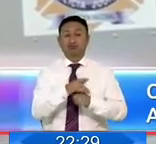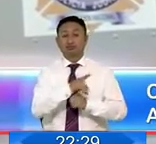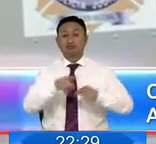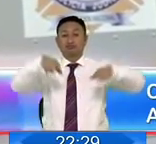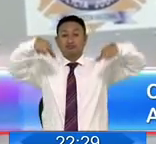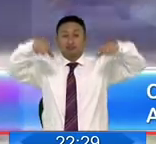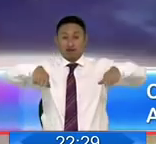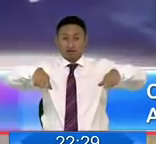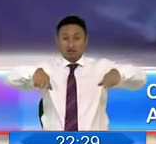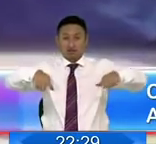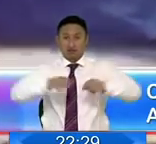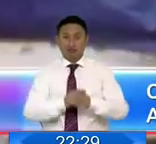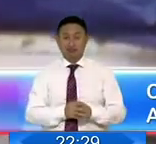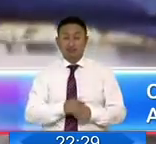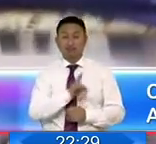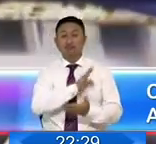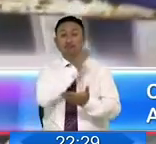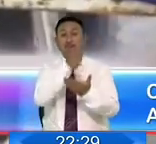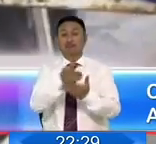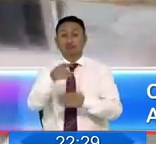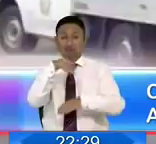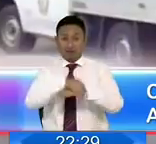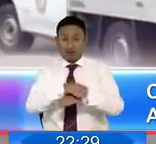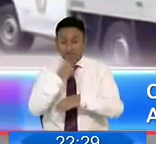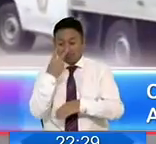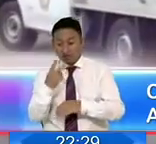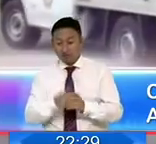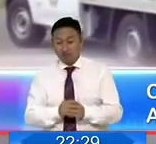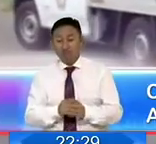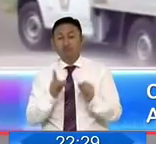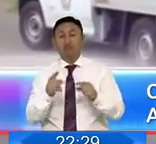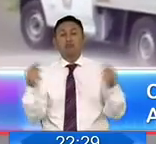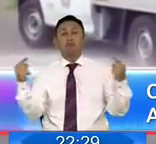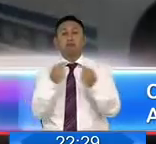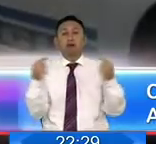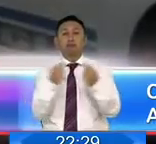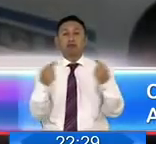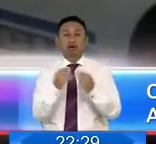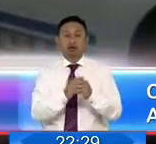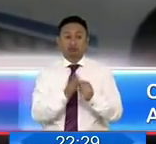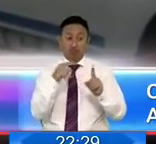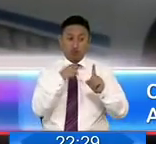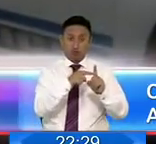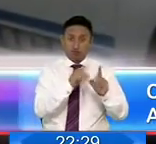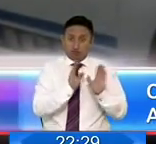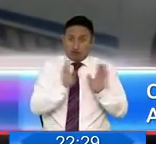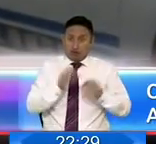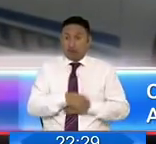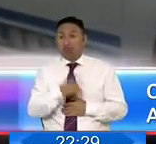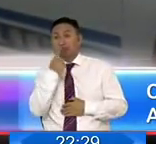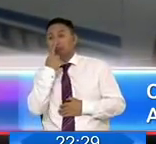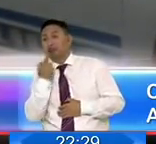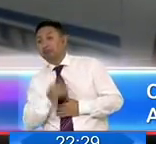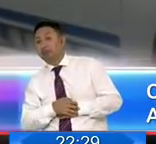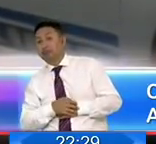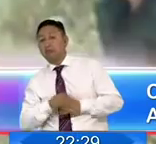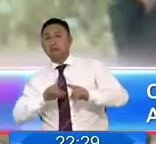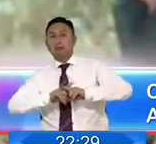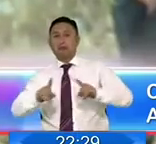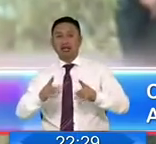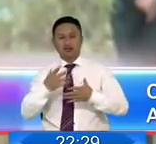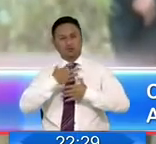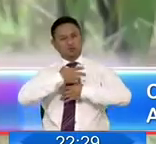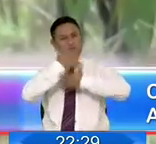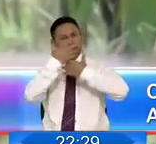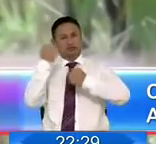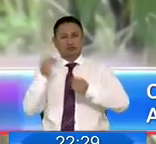del sitio a donde acudía el joven las tardes. Se habla de una pelea en donde no estaba involucrado el hoyo occiso. Sin embargo, al calor de los tragos,